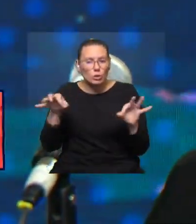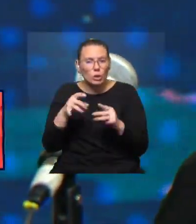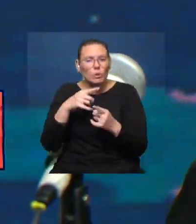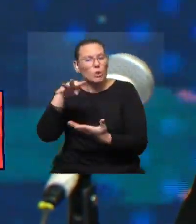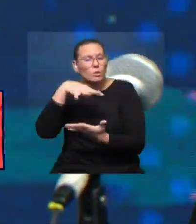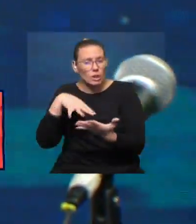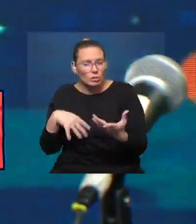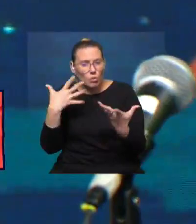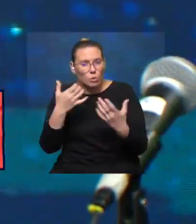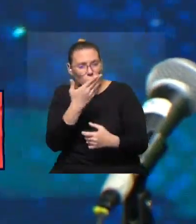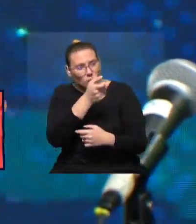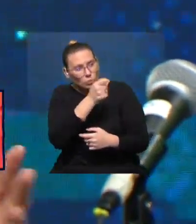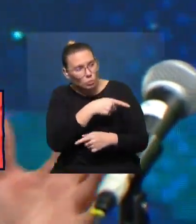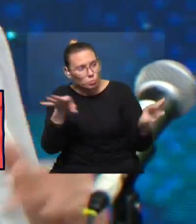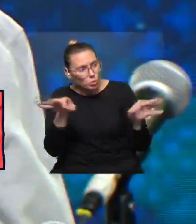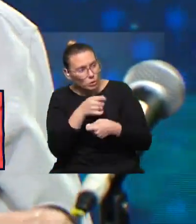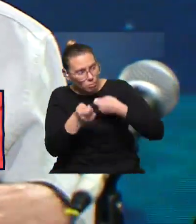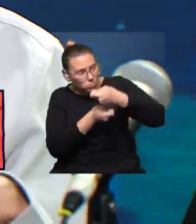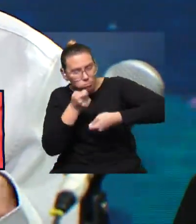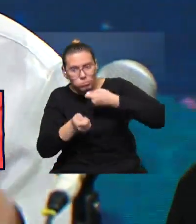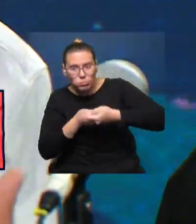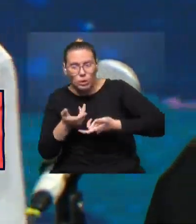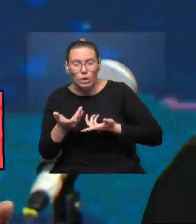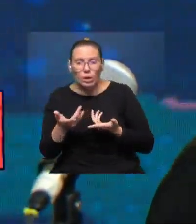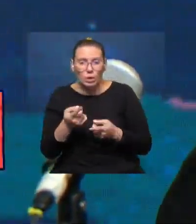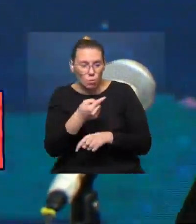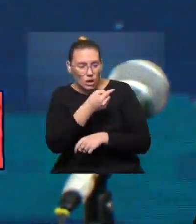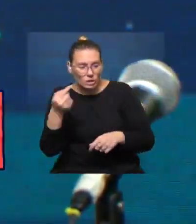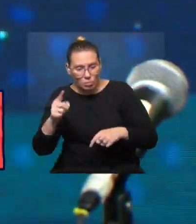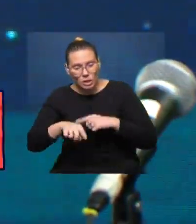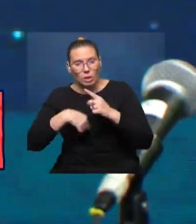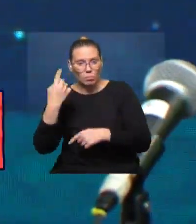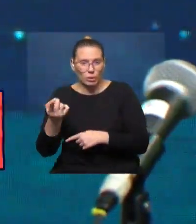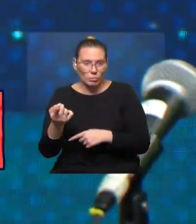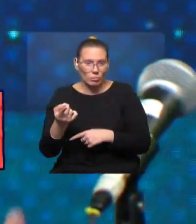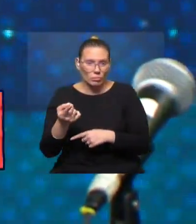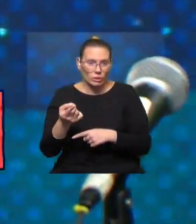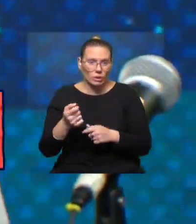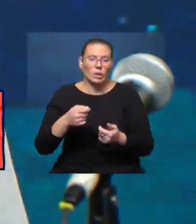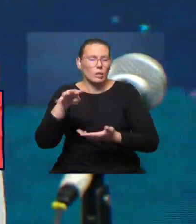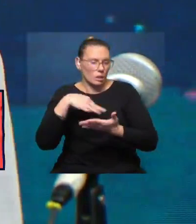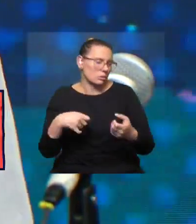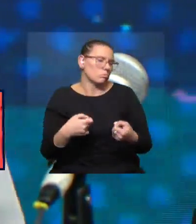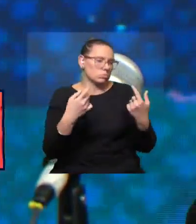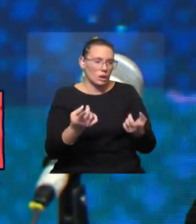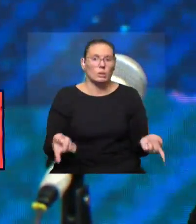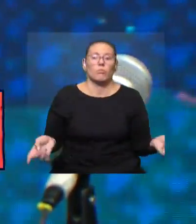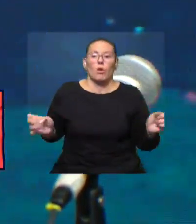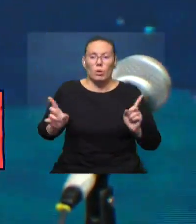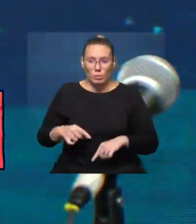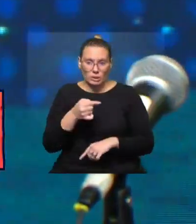tengo unos textos ahí que me gustaría que le pusieras música y a la semana volví O sea me hizo tirar los textos y la semana volví